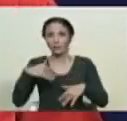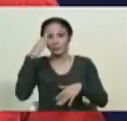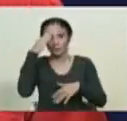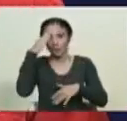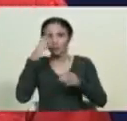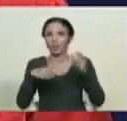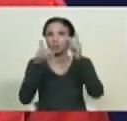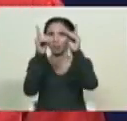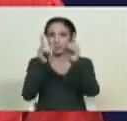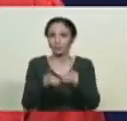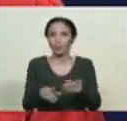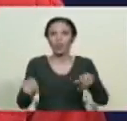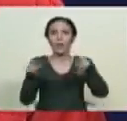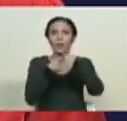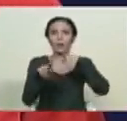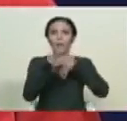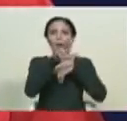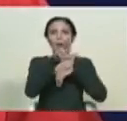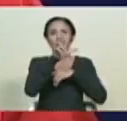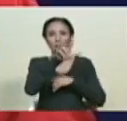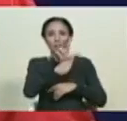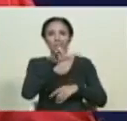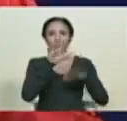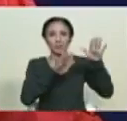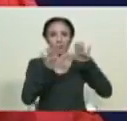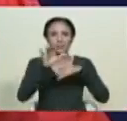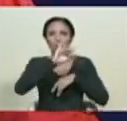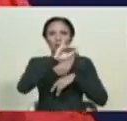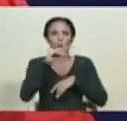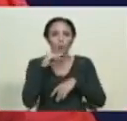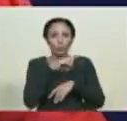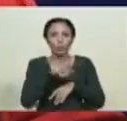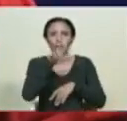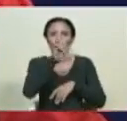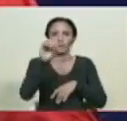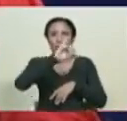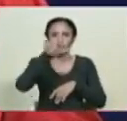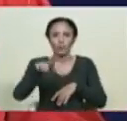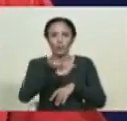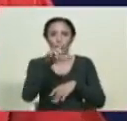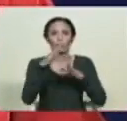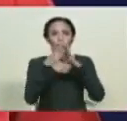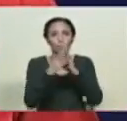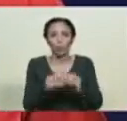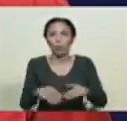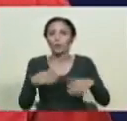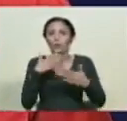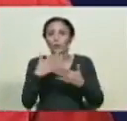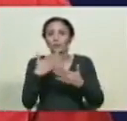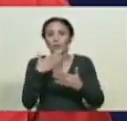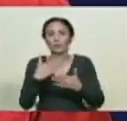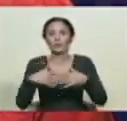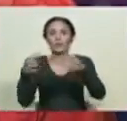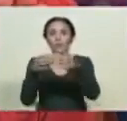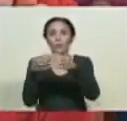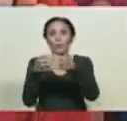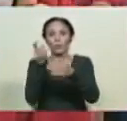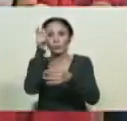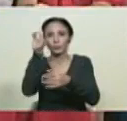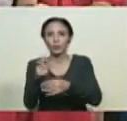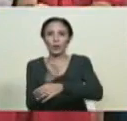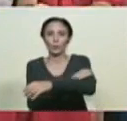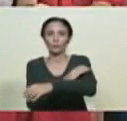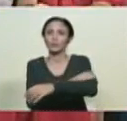como salió el 30 de julio a enviar mensajes. Y además agradecemos a todos aquellos señores de la oposición que salieron a votar.